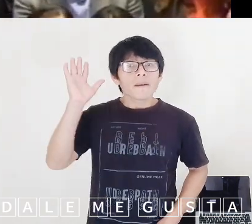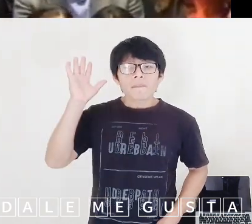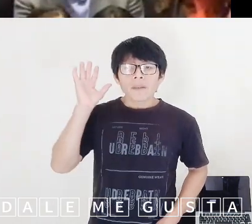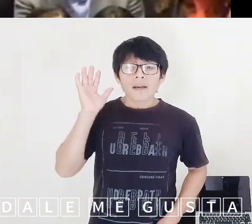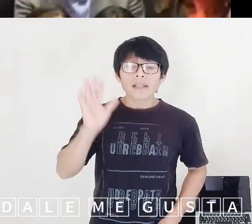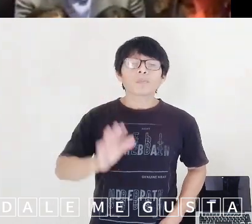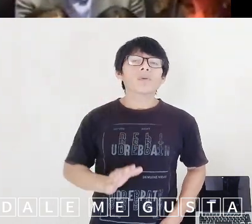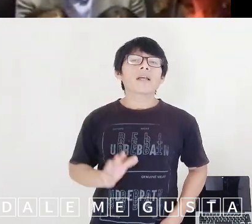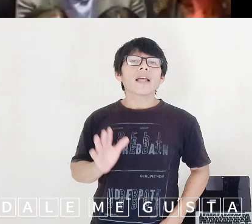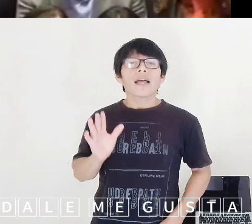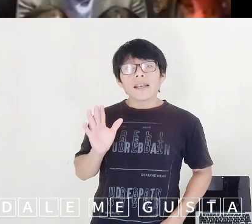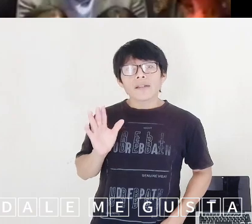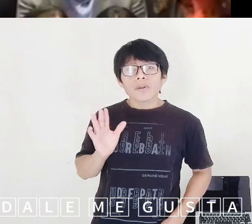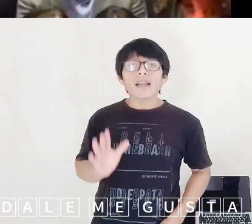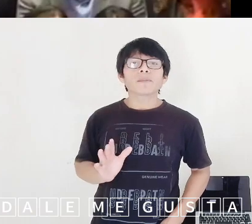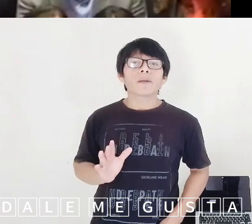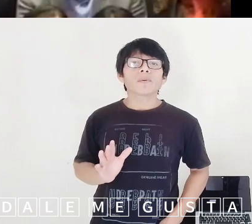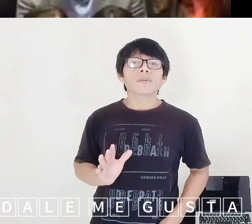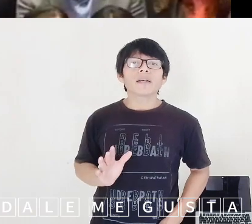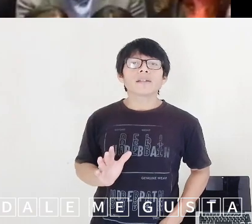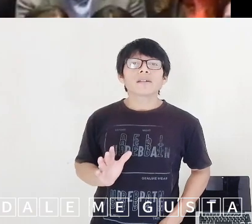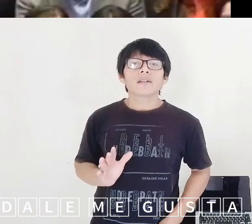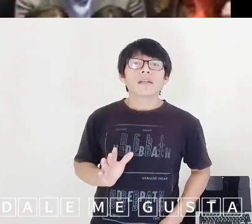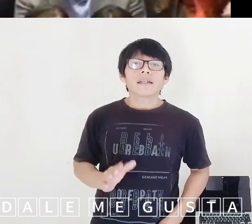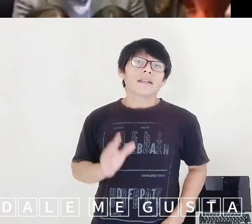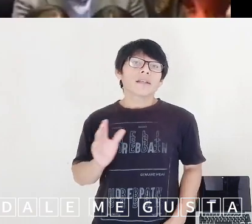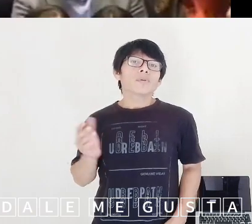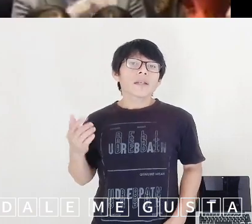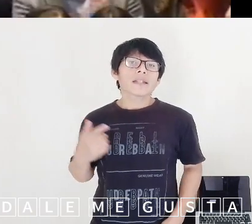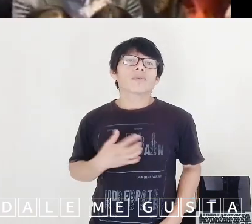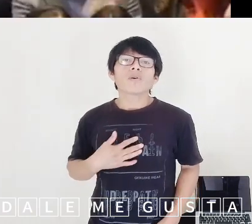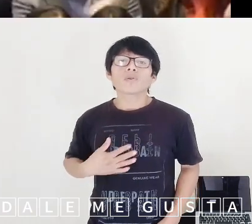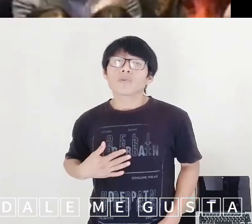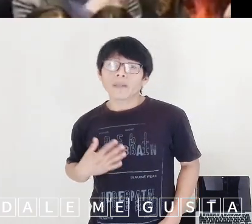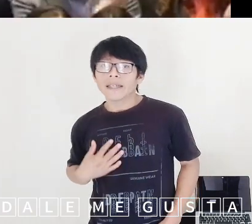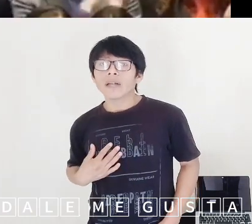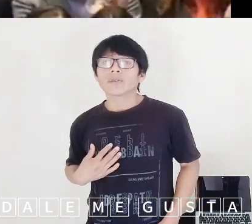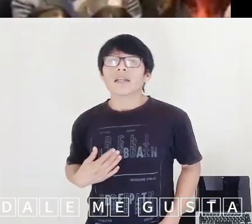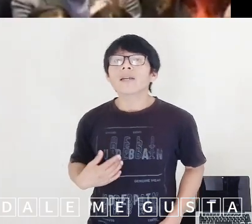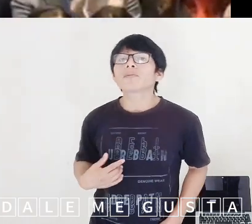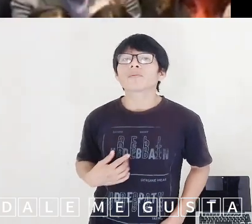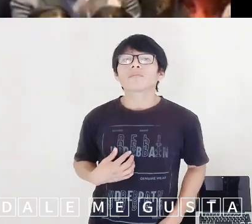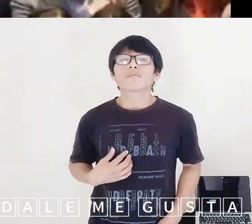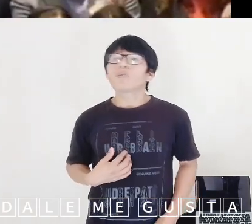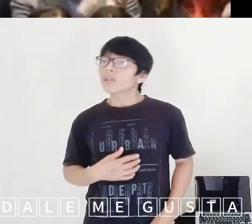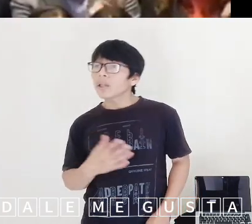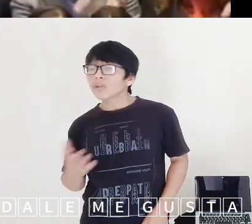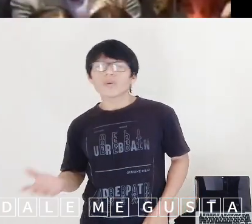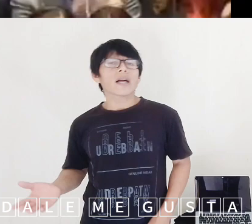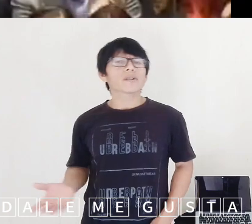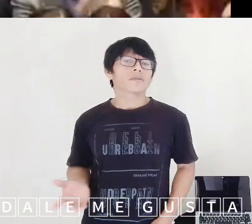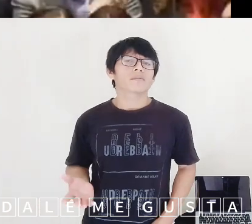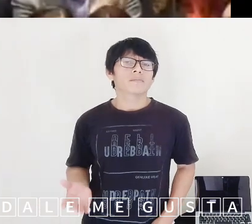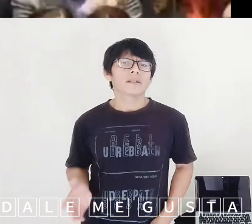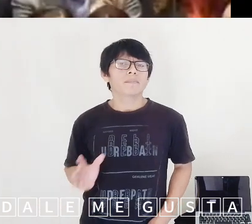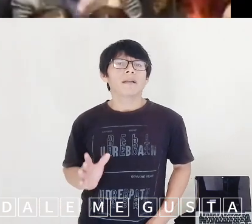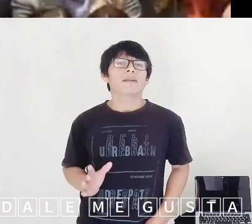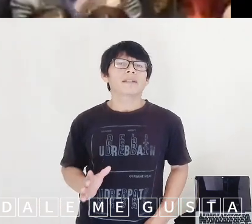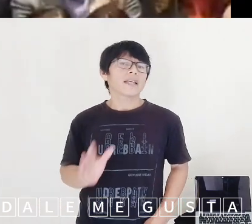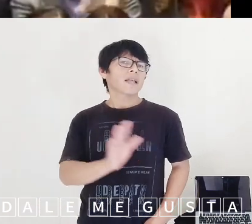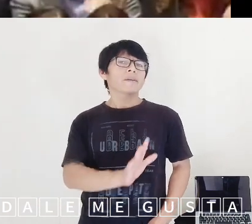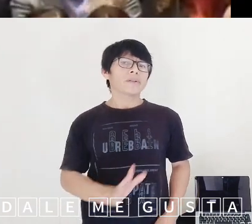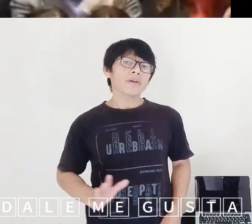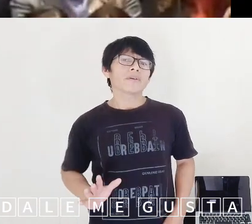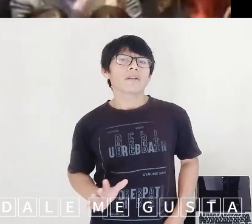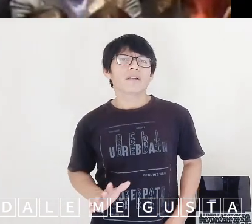prácticamente responder todas las preguntas de las dudas que todos los mexicanos tenemos. ¿Por qué no hizo caso?